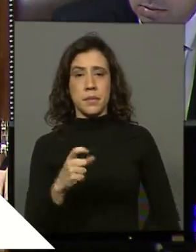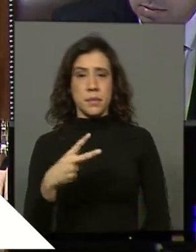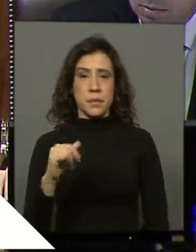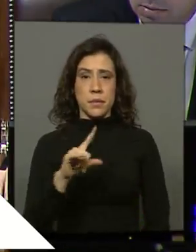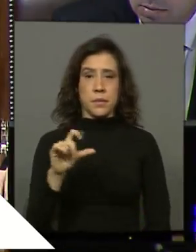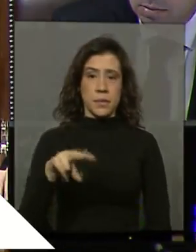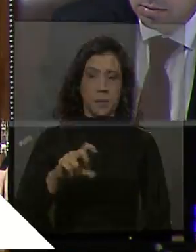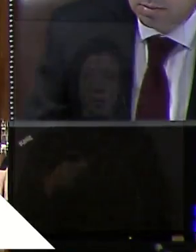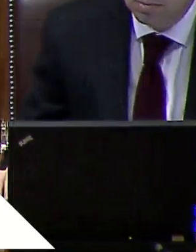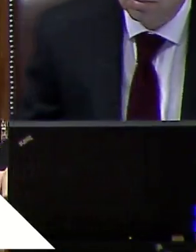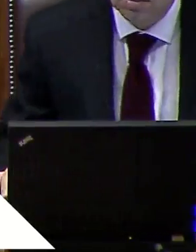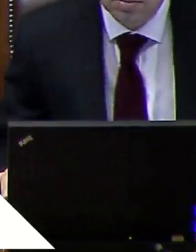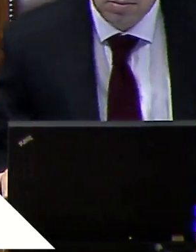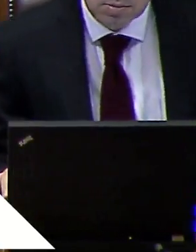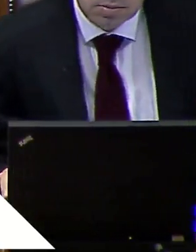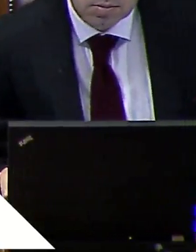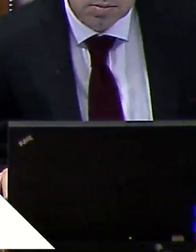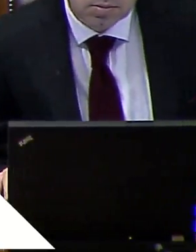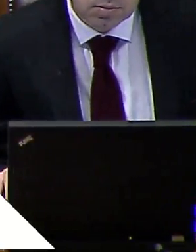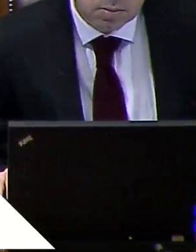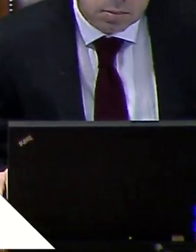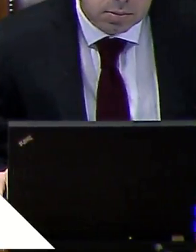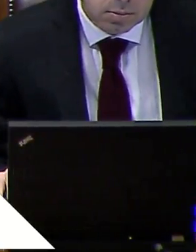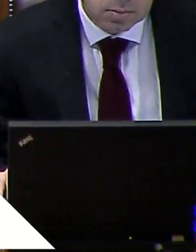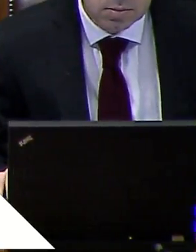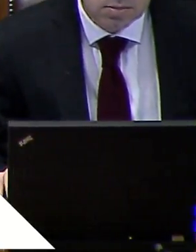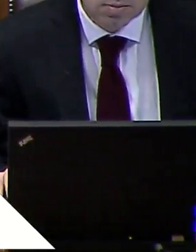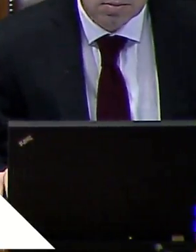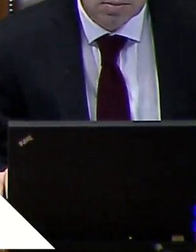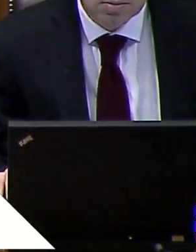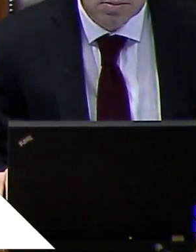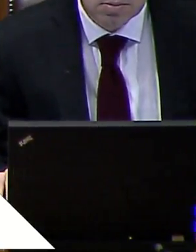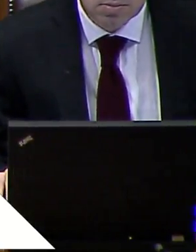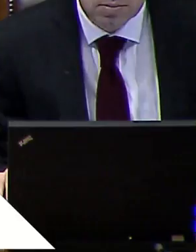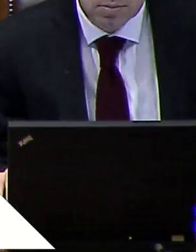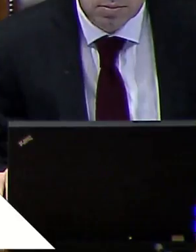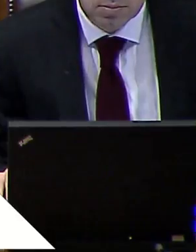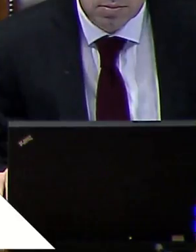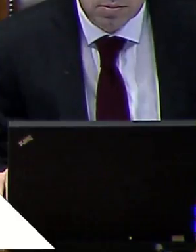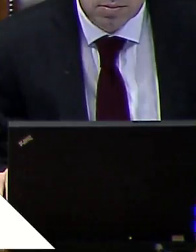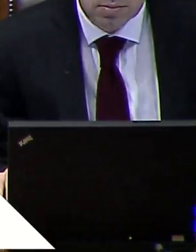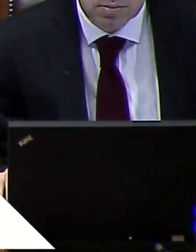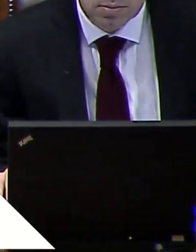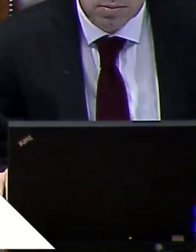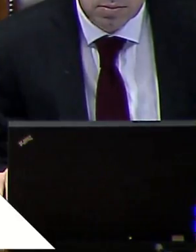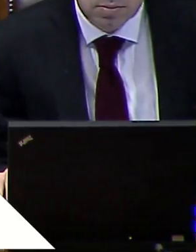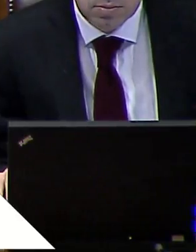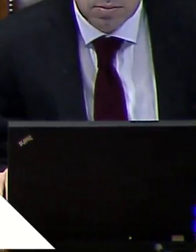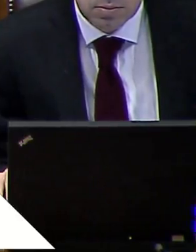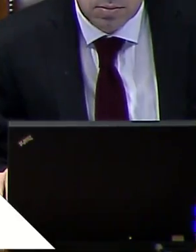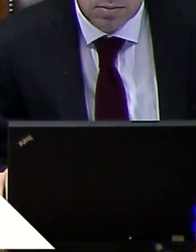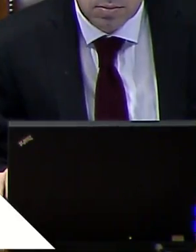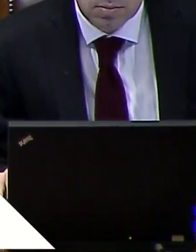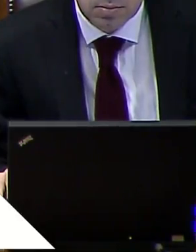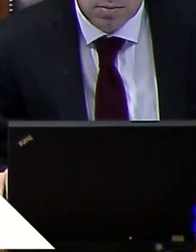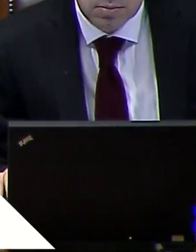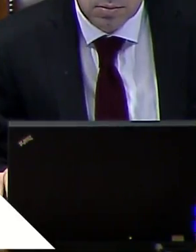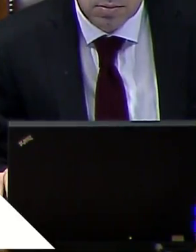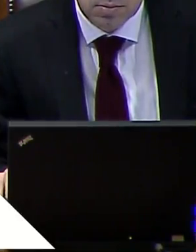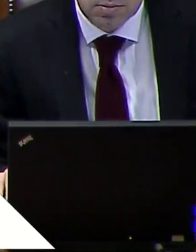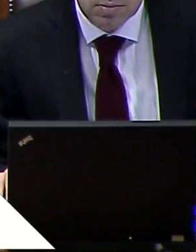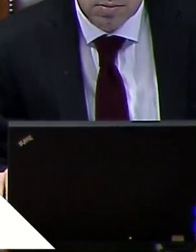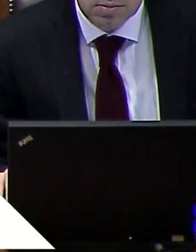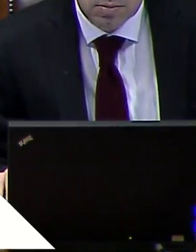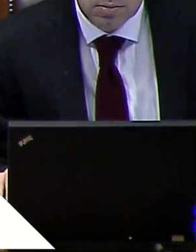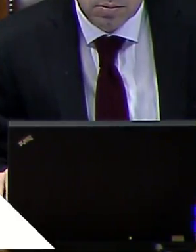en perfecto en el tiempo de la bancada del partido con la democracia si se